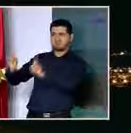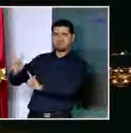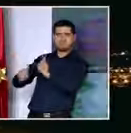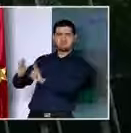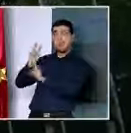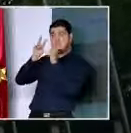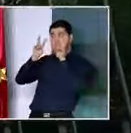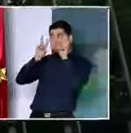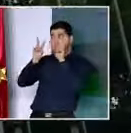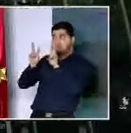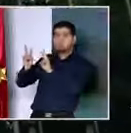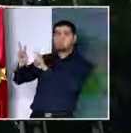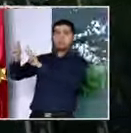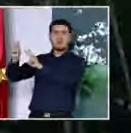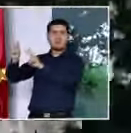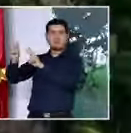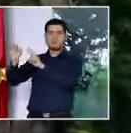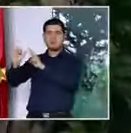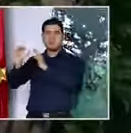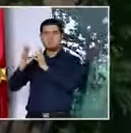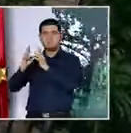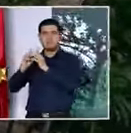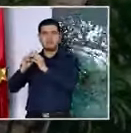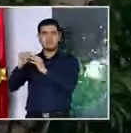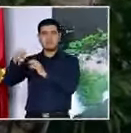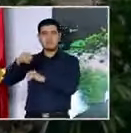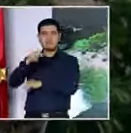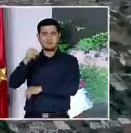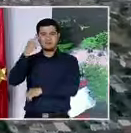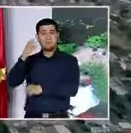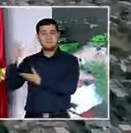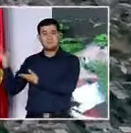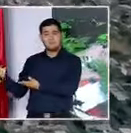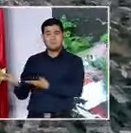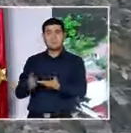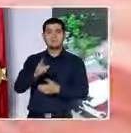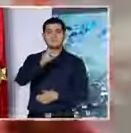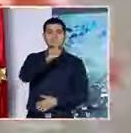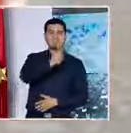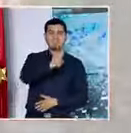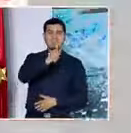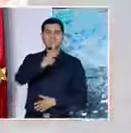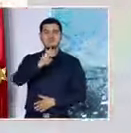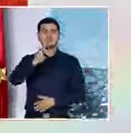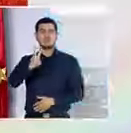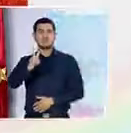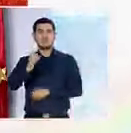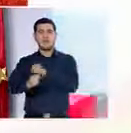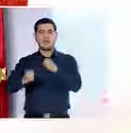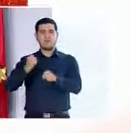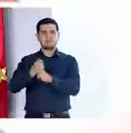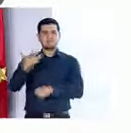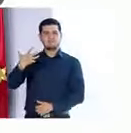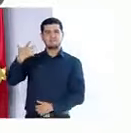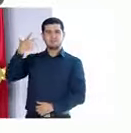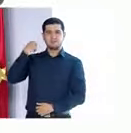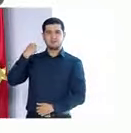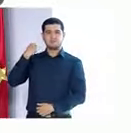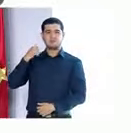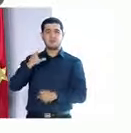la región. Bienvenidos a estos 112 años de historia de Norte de Santander, el lugar donde todo